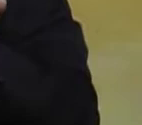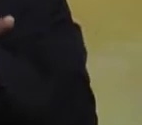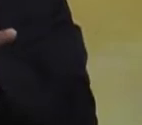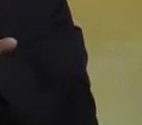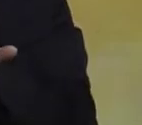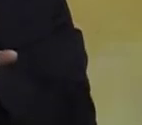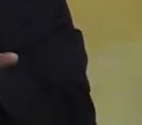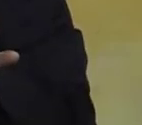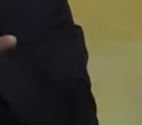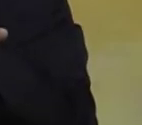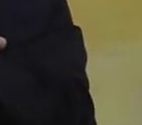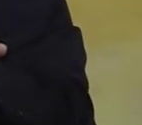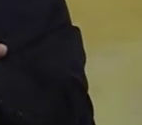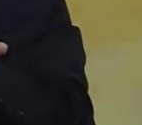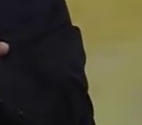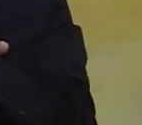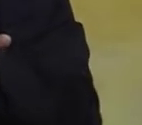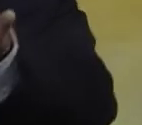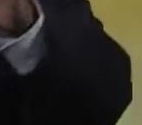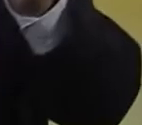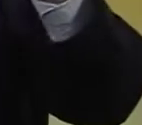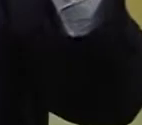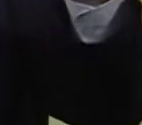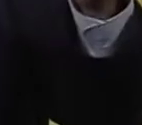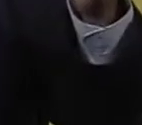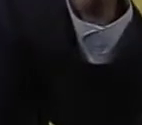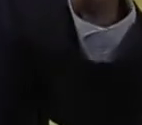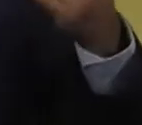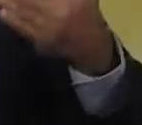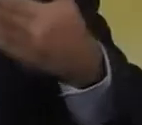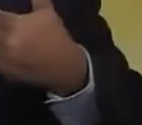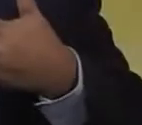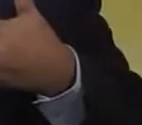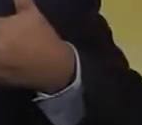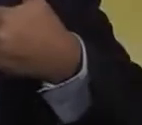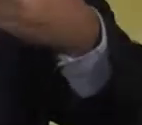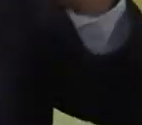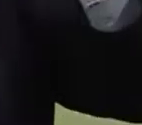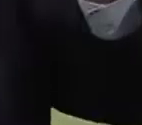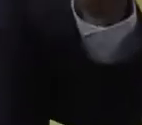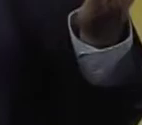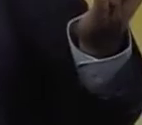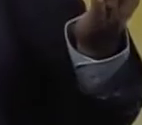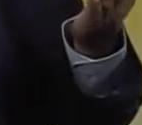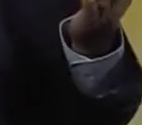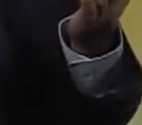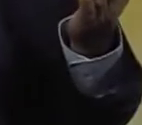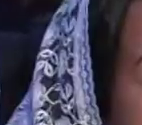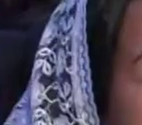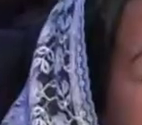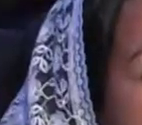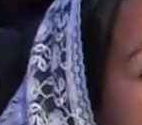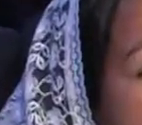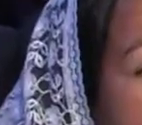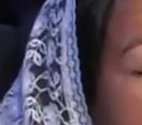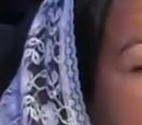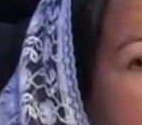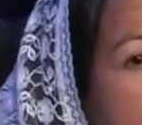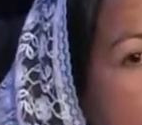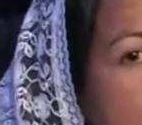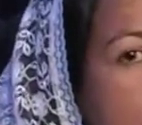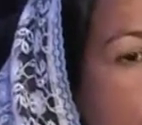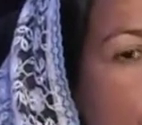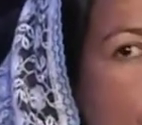blanda hace sofocar la ira Por qué viene por favor dime cuál es el problema